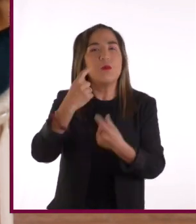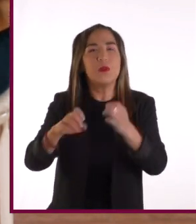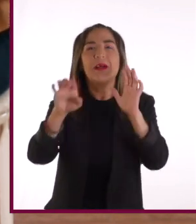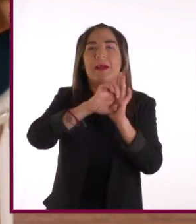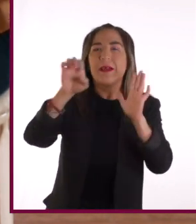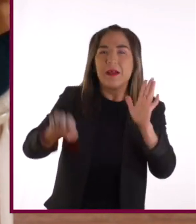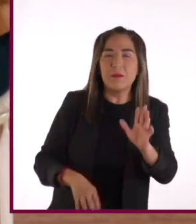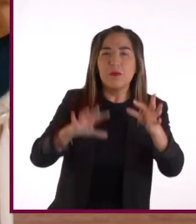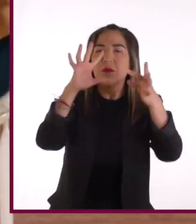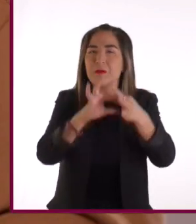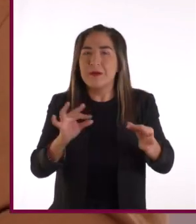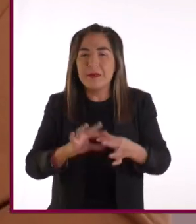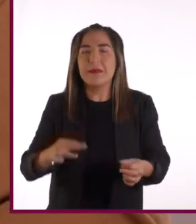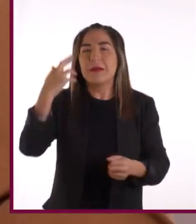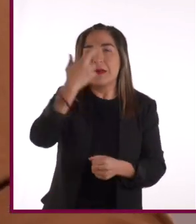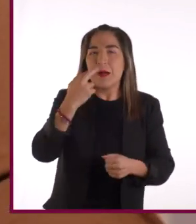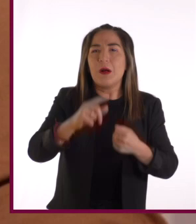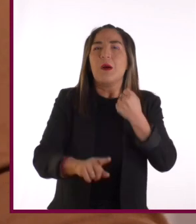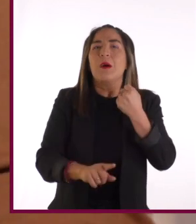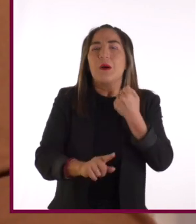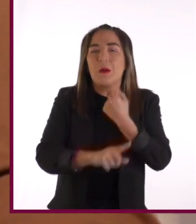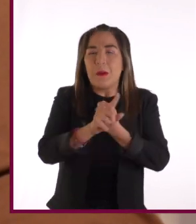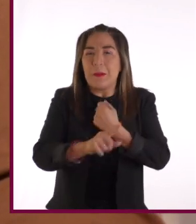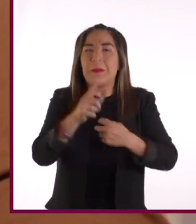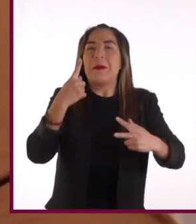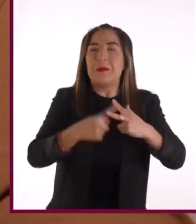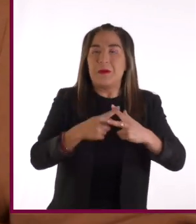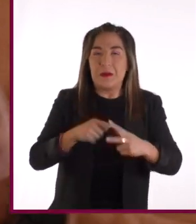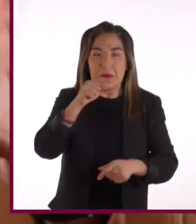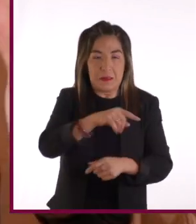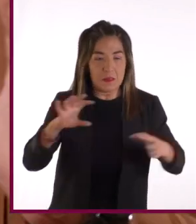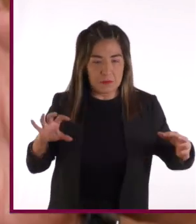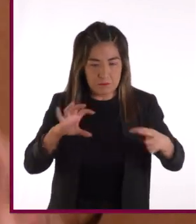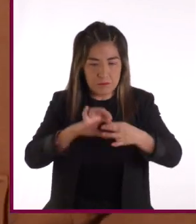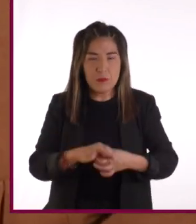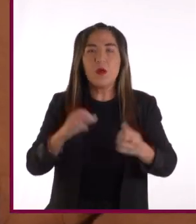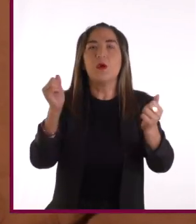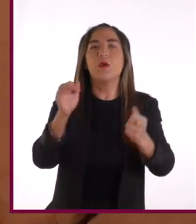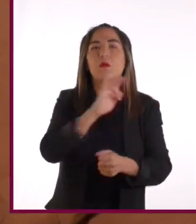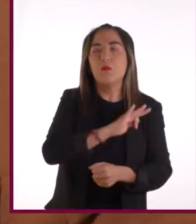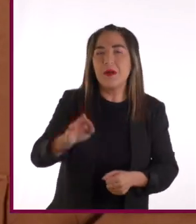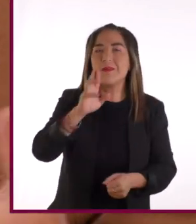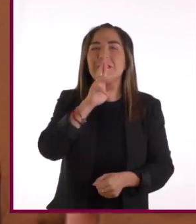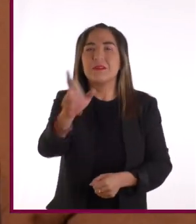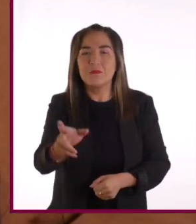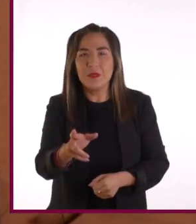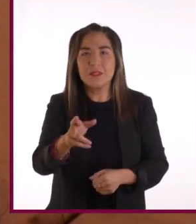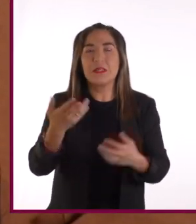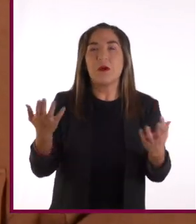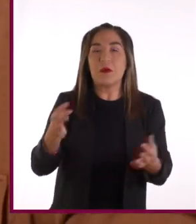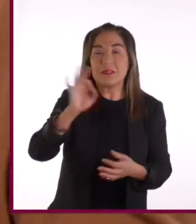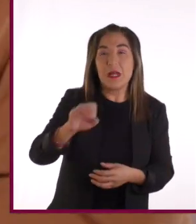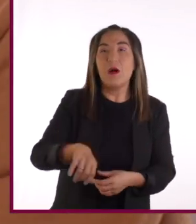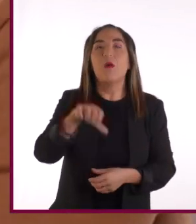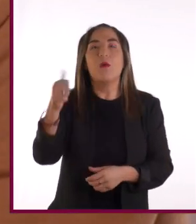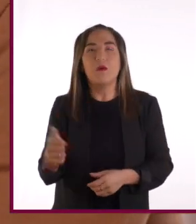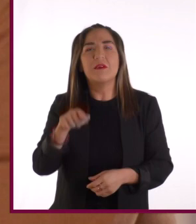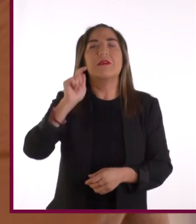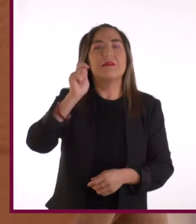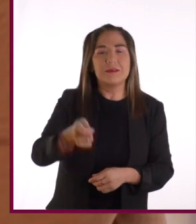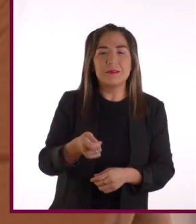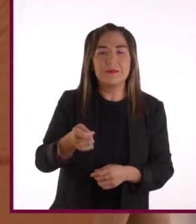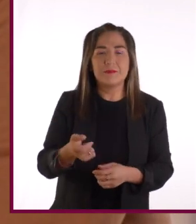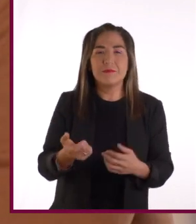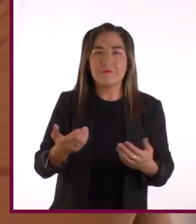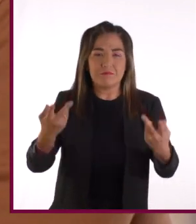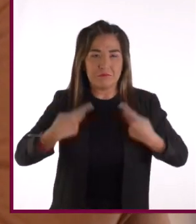algunos argumentos, es decir, analizaremos situaciones en las que las matemáticas se han generado para resolver cuestiones y otras en las